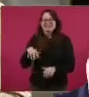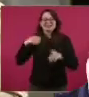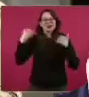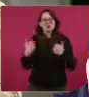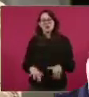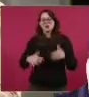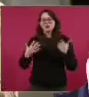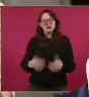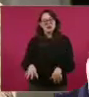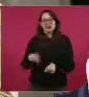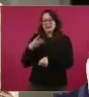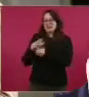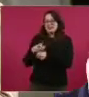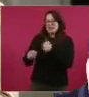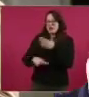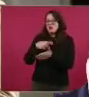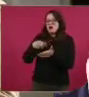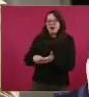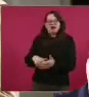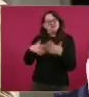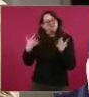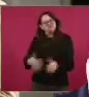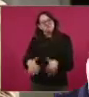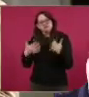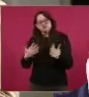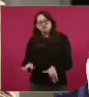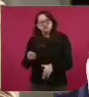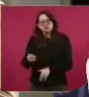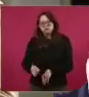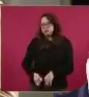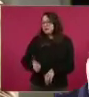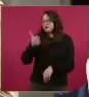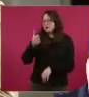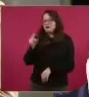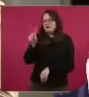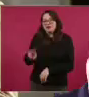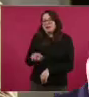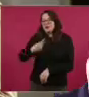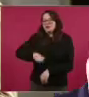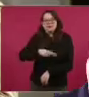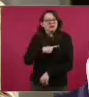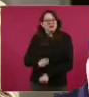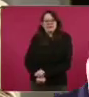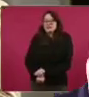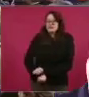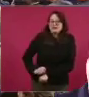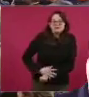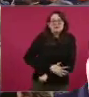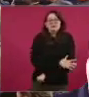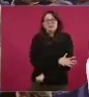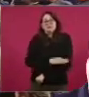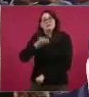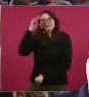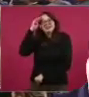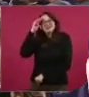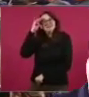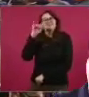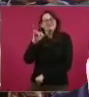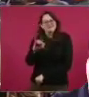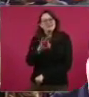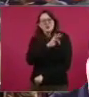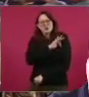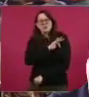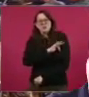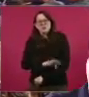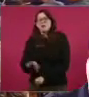equipo, mucho talento de cada uno de ustedes que nos hicieron vibrar en cada juego y pensar que era posible